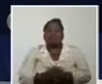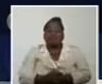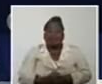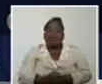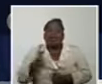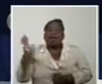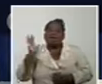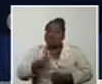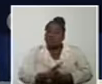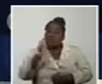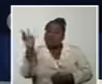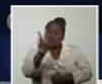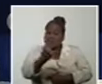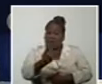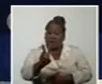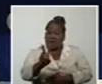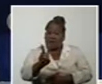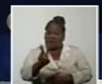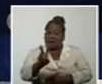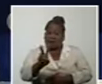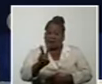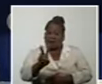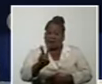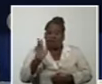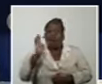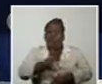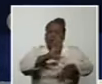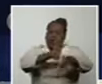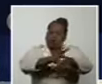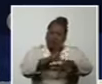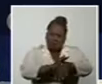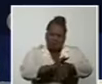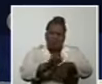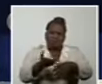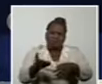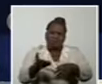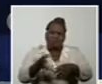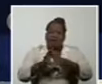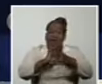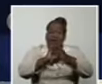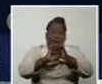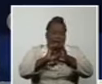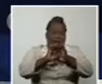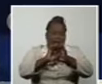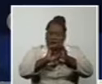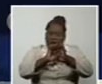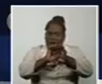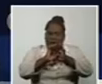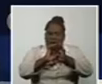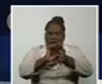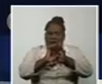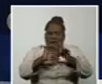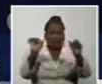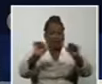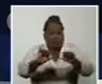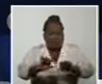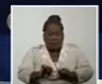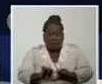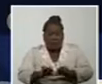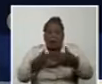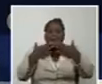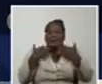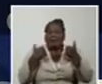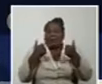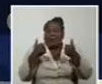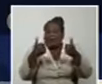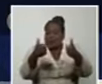de Venezuela, que vino enferma, que estuvo grave, que estuvo crítica, que mejoró,